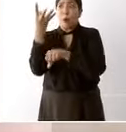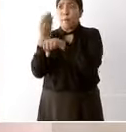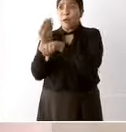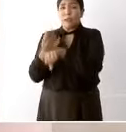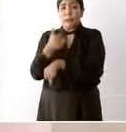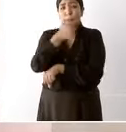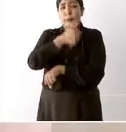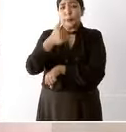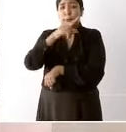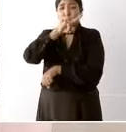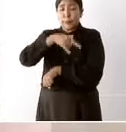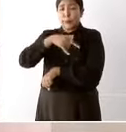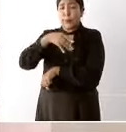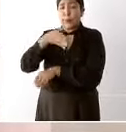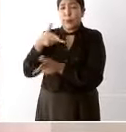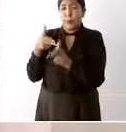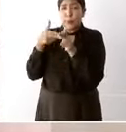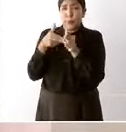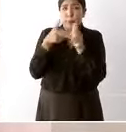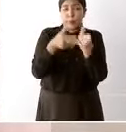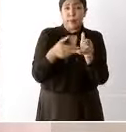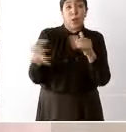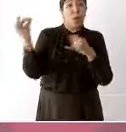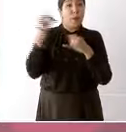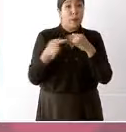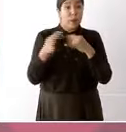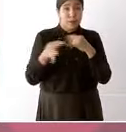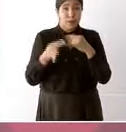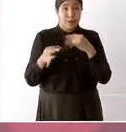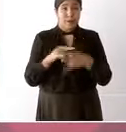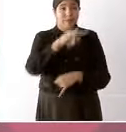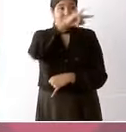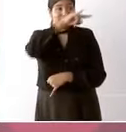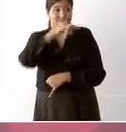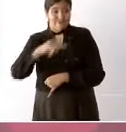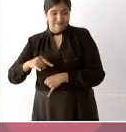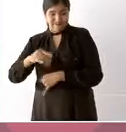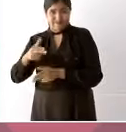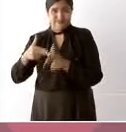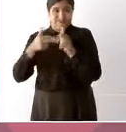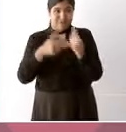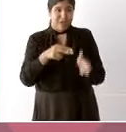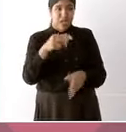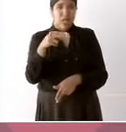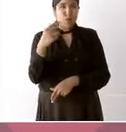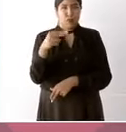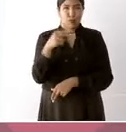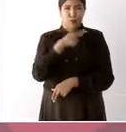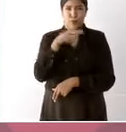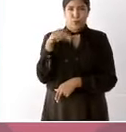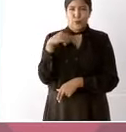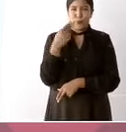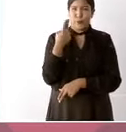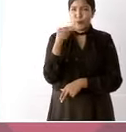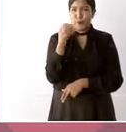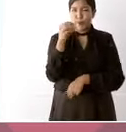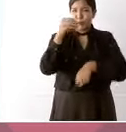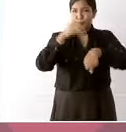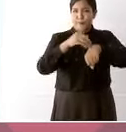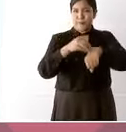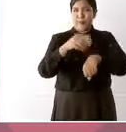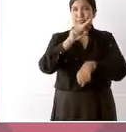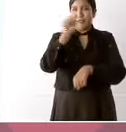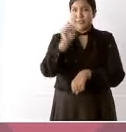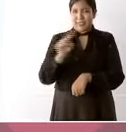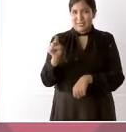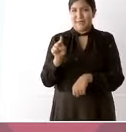una línea que le llamamos nosotros la línea Z, que va de Mediasaguas a Salina Cruz, son 207 kilómetros, que está